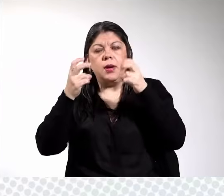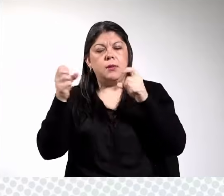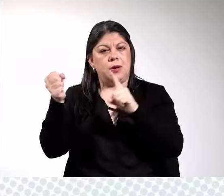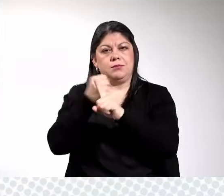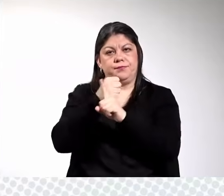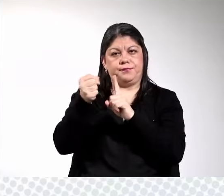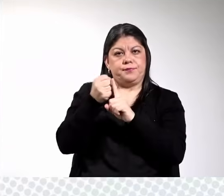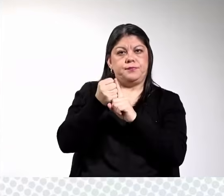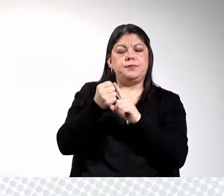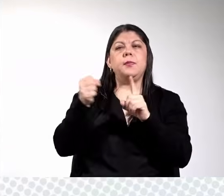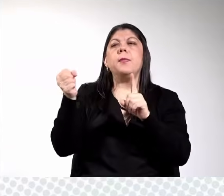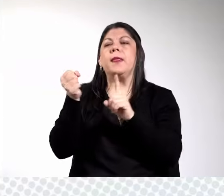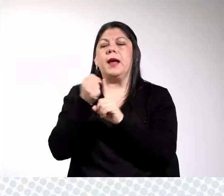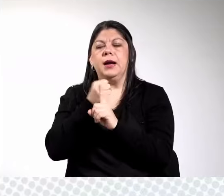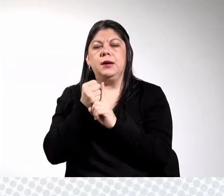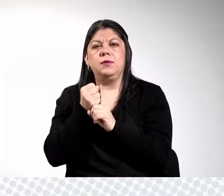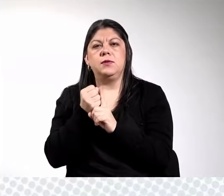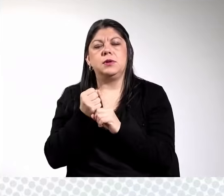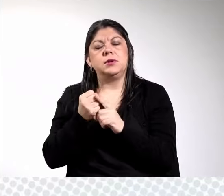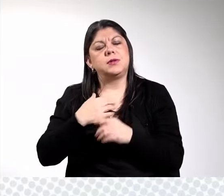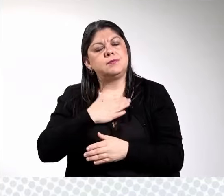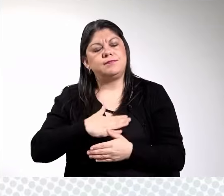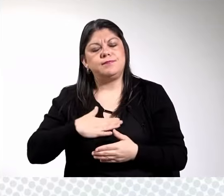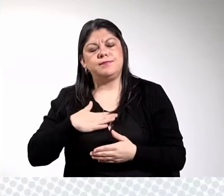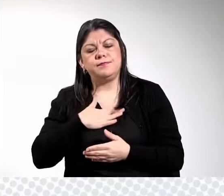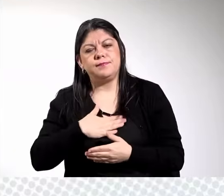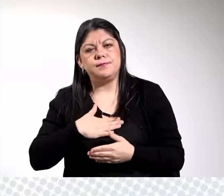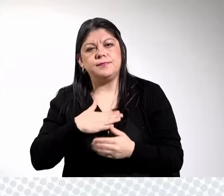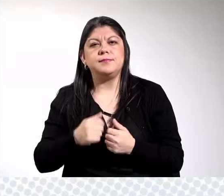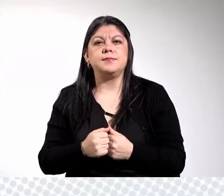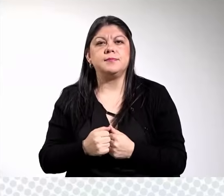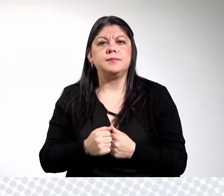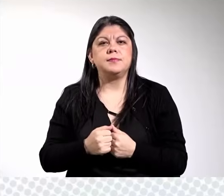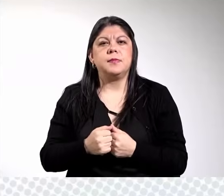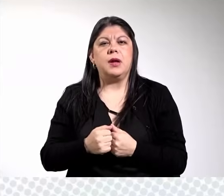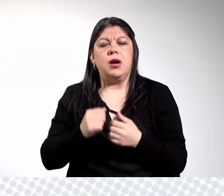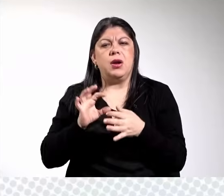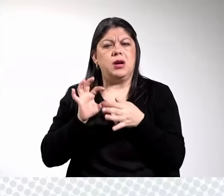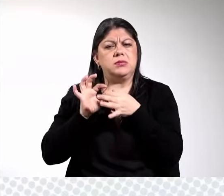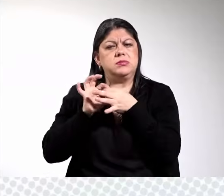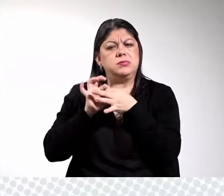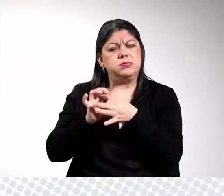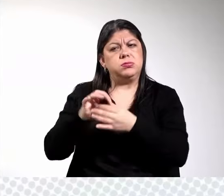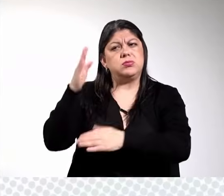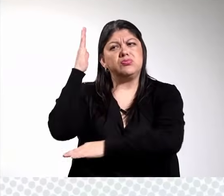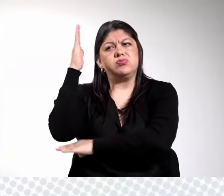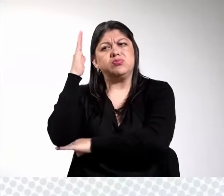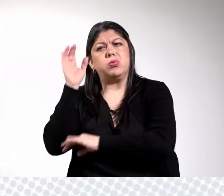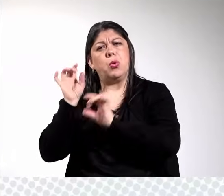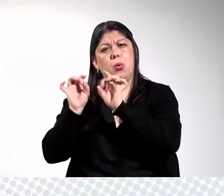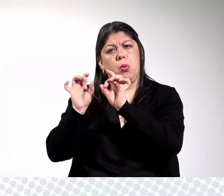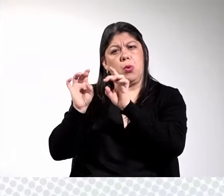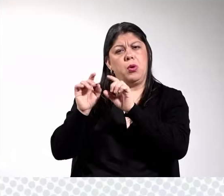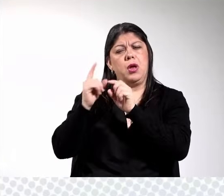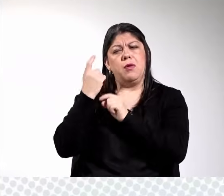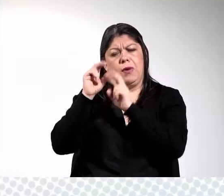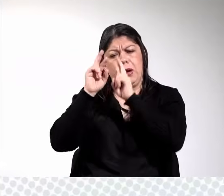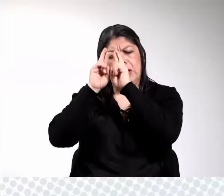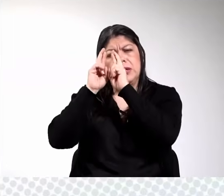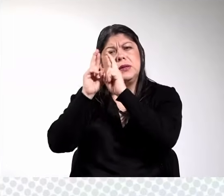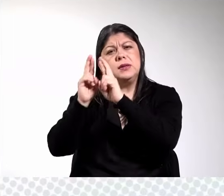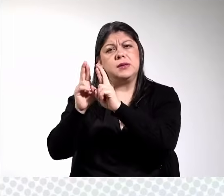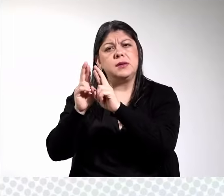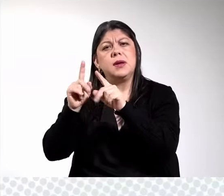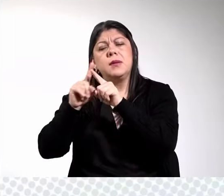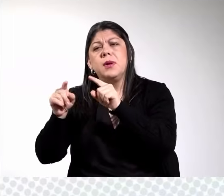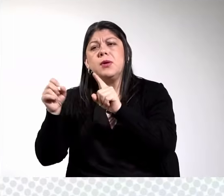violencia. La violencia, lastimosamente, se ha sostenido en discursos de odio, en irrespetos, y